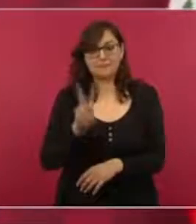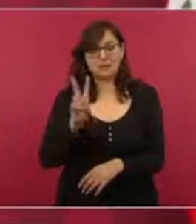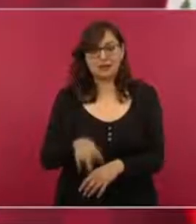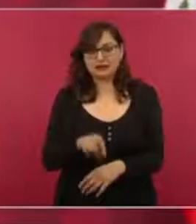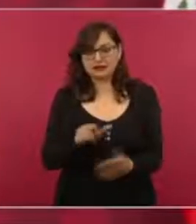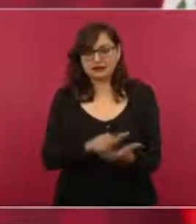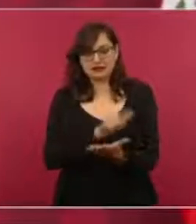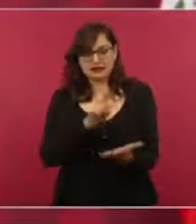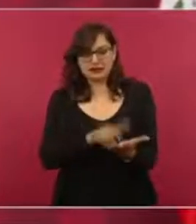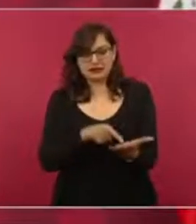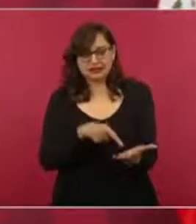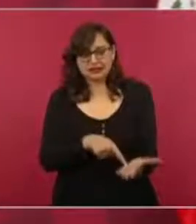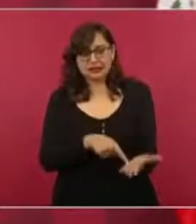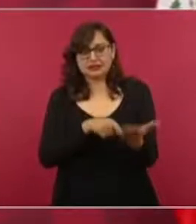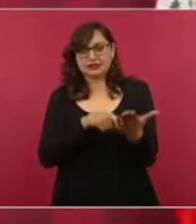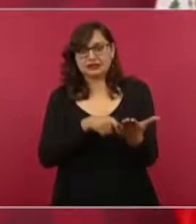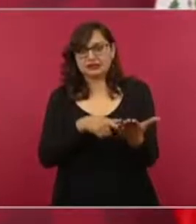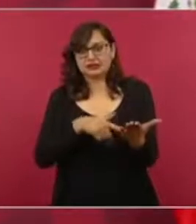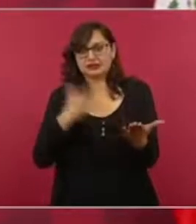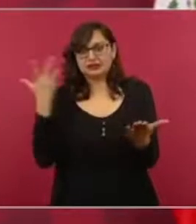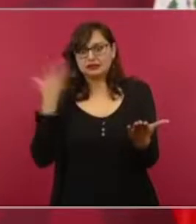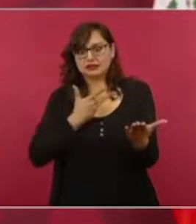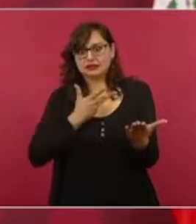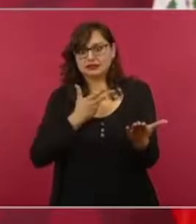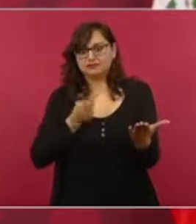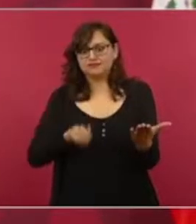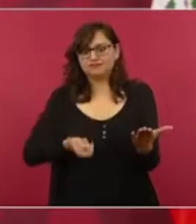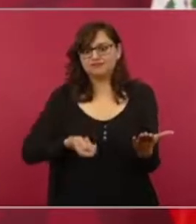pasado antes